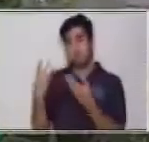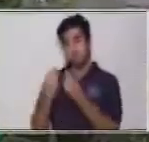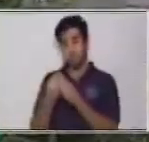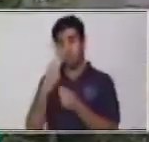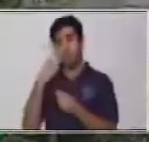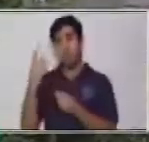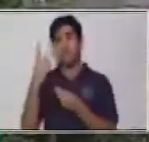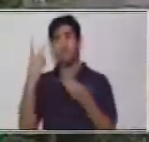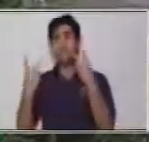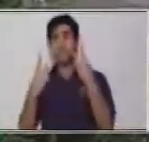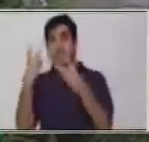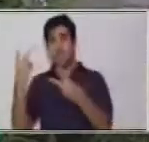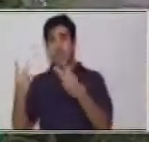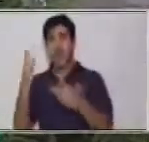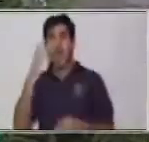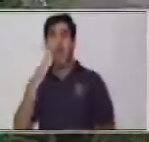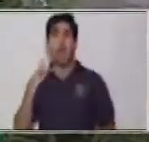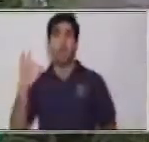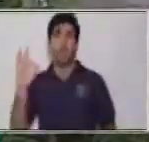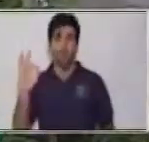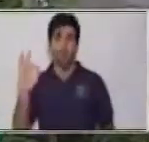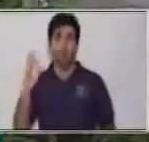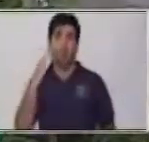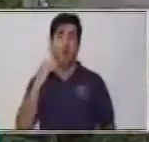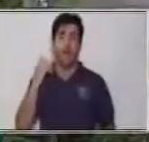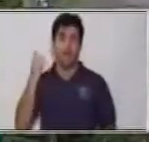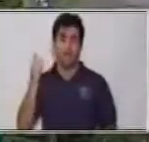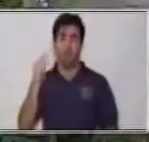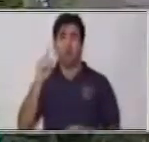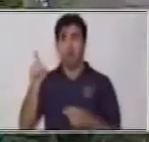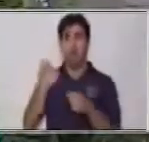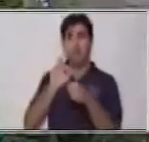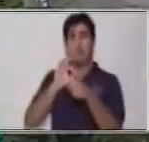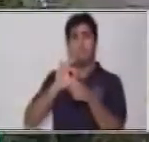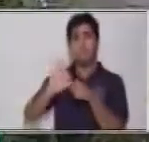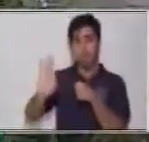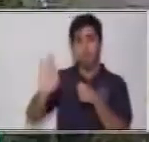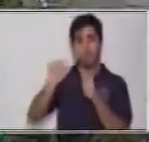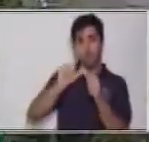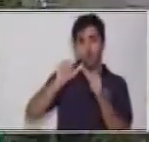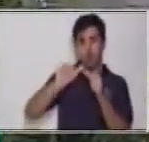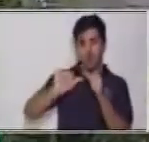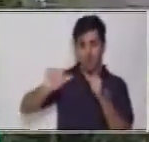abuelos que quedan o viven en un pueblo fuera de la capital.